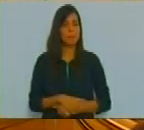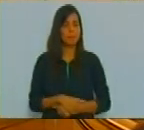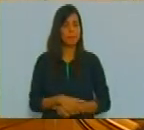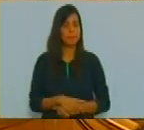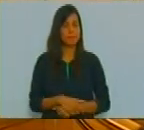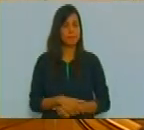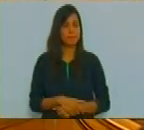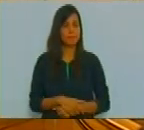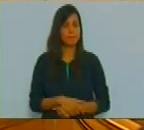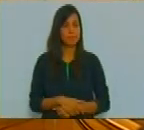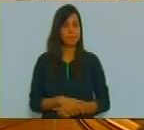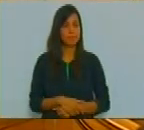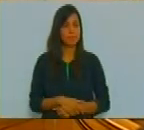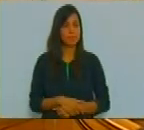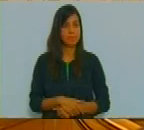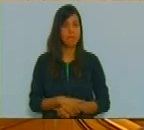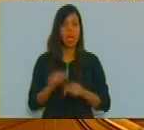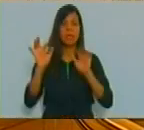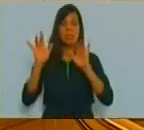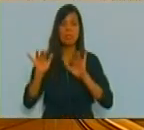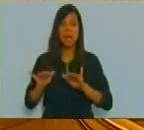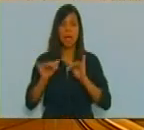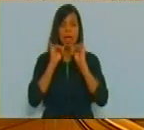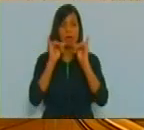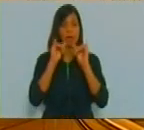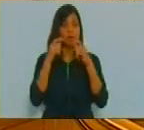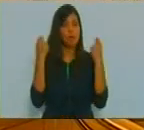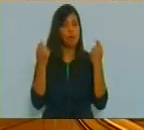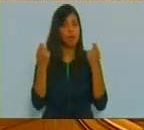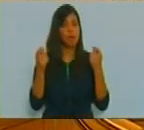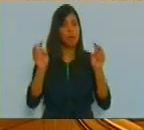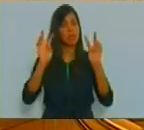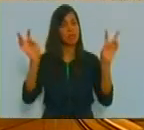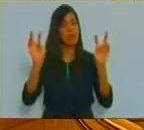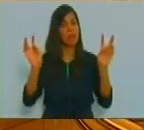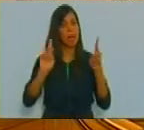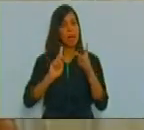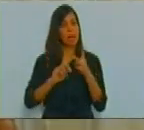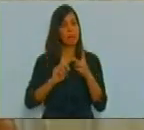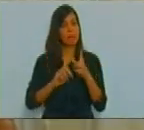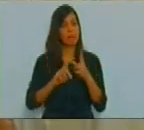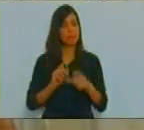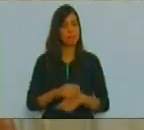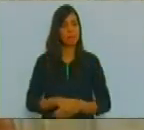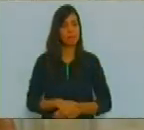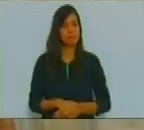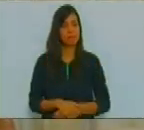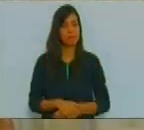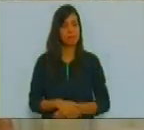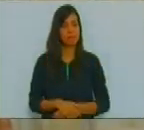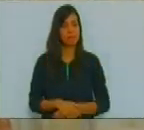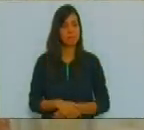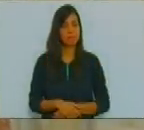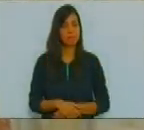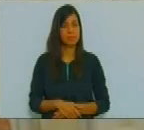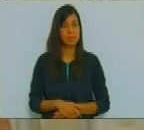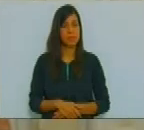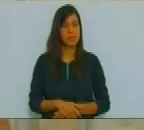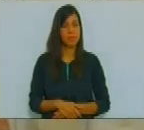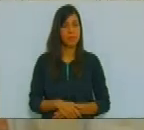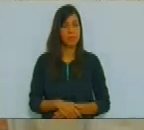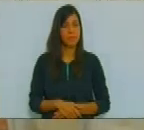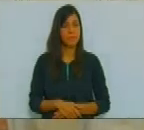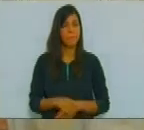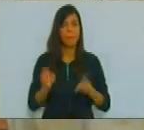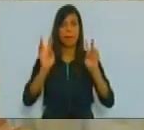ciudadanos secretarios sirvas informar el siguiente punto del día compatriota presidenta la agenda de la